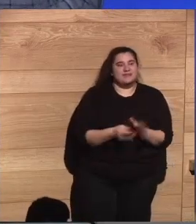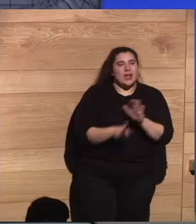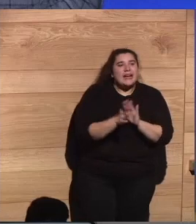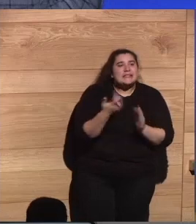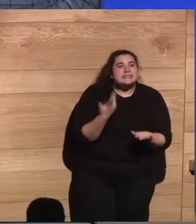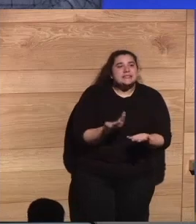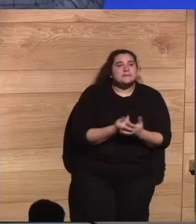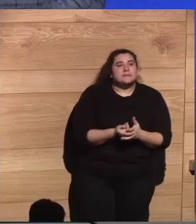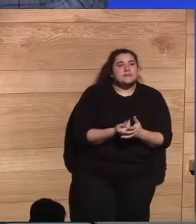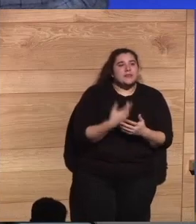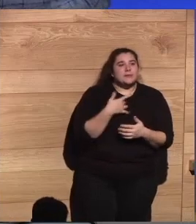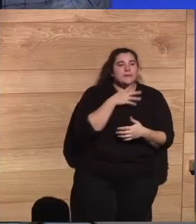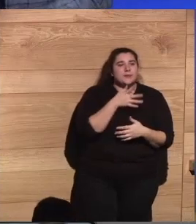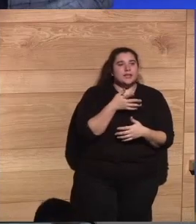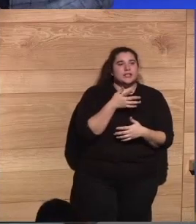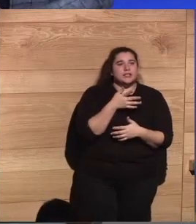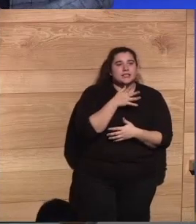No, porque...